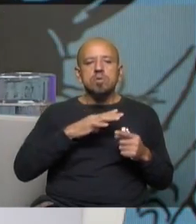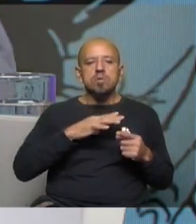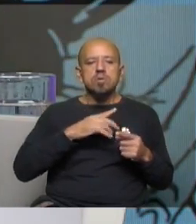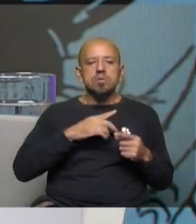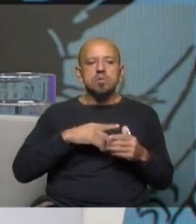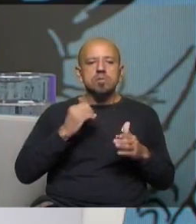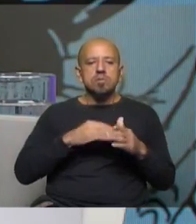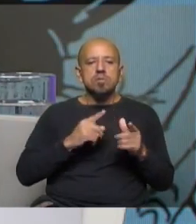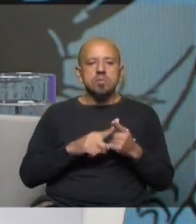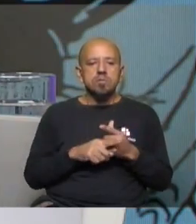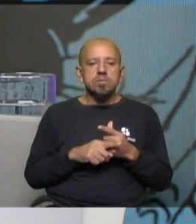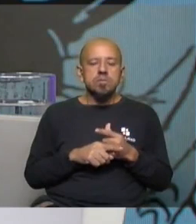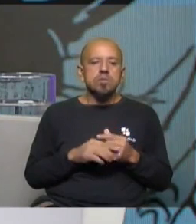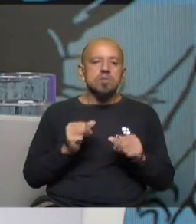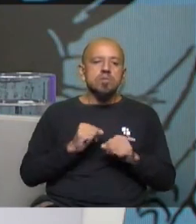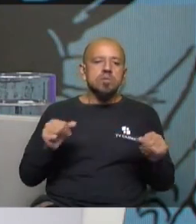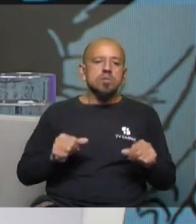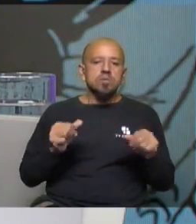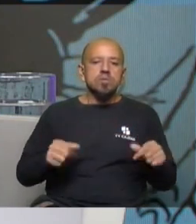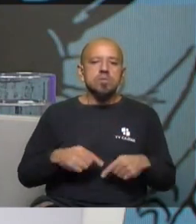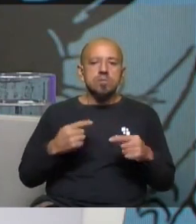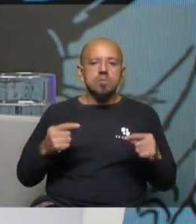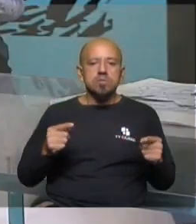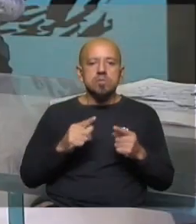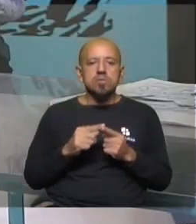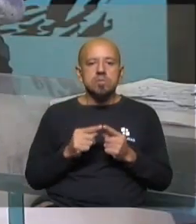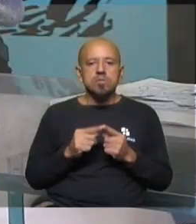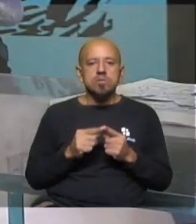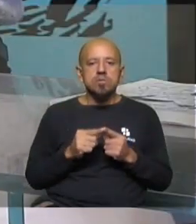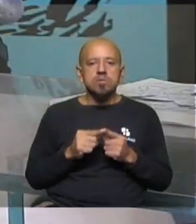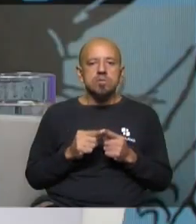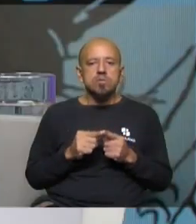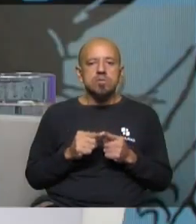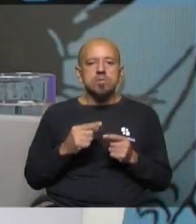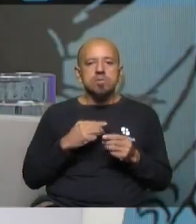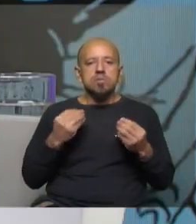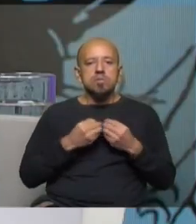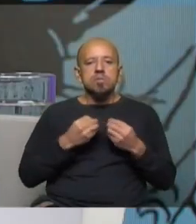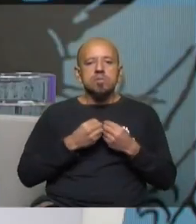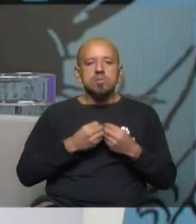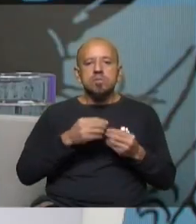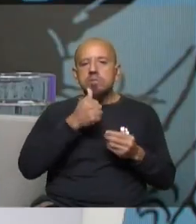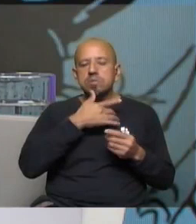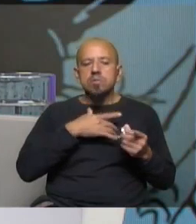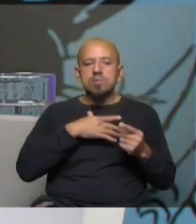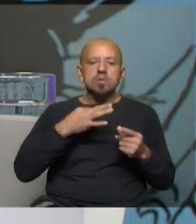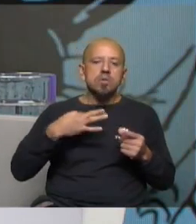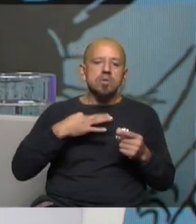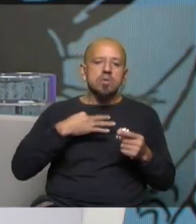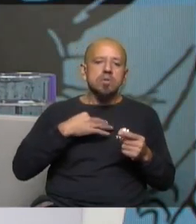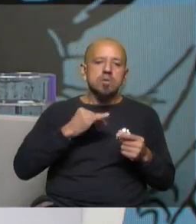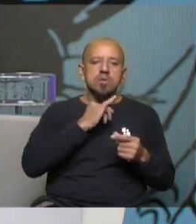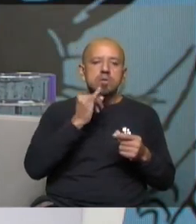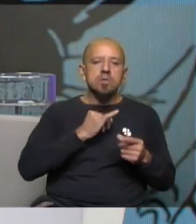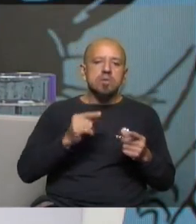concursales que permitió que se publicaran muchas cosas decir hay un cierto y también hay varias historias una de la vida Santa Rosa preciosa de